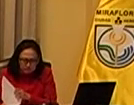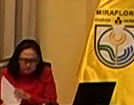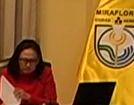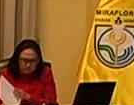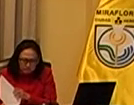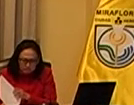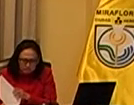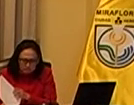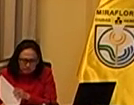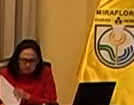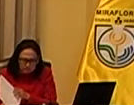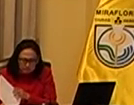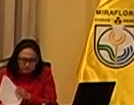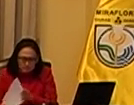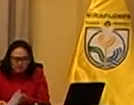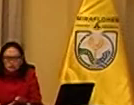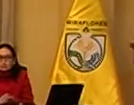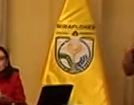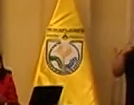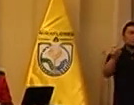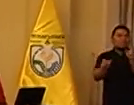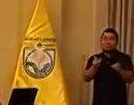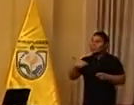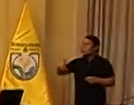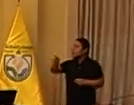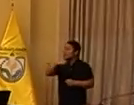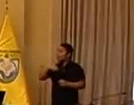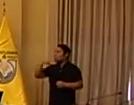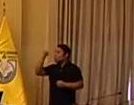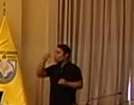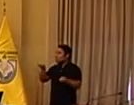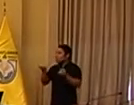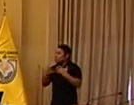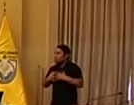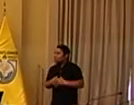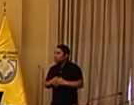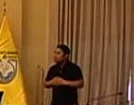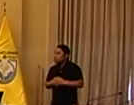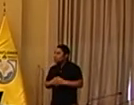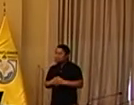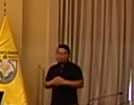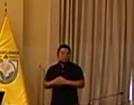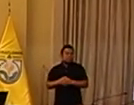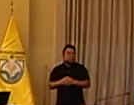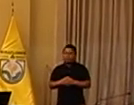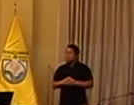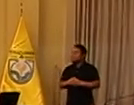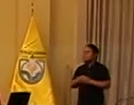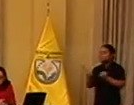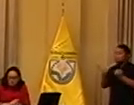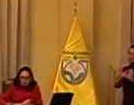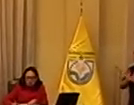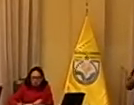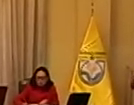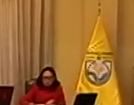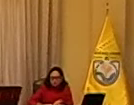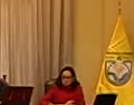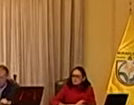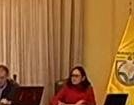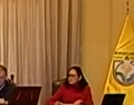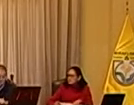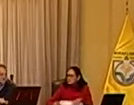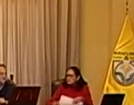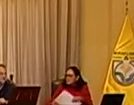hay inconveniente, los miembros del Consejo lo tenemos presente en la gestión. Muy bien. En la gestión